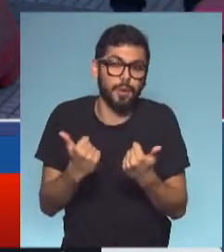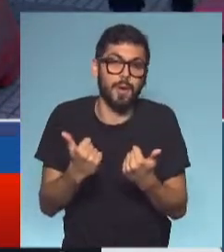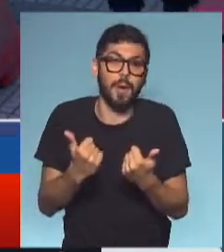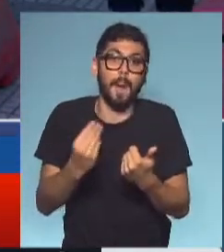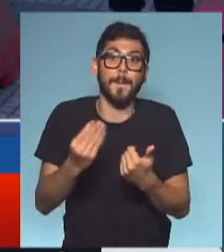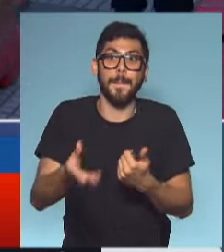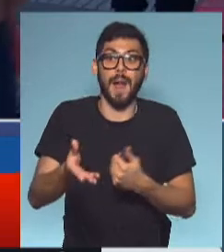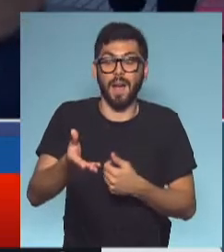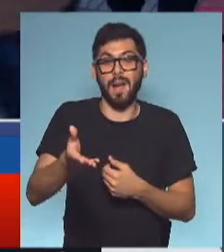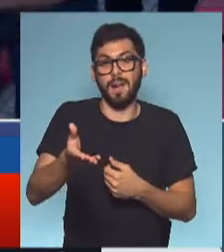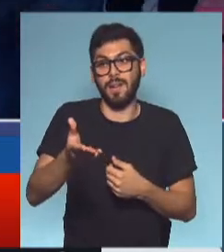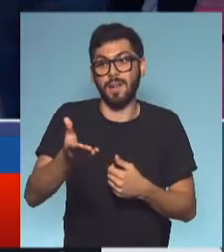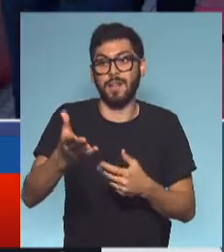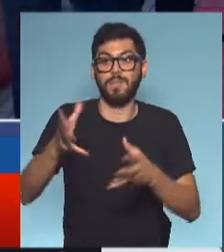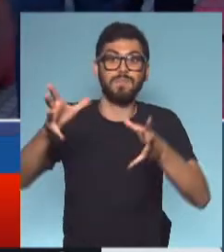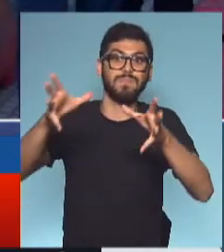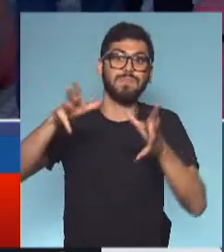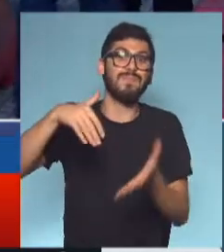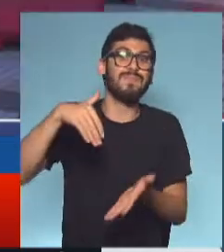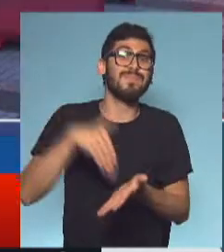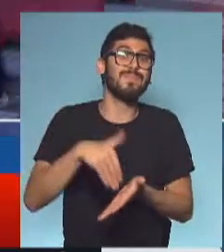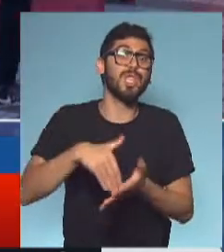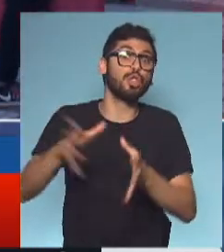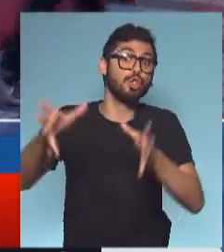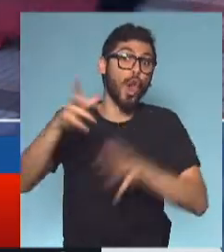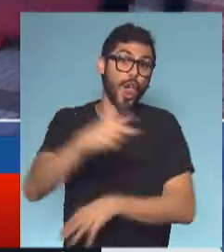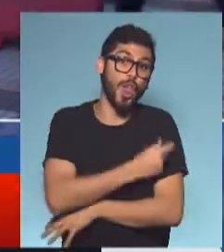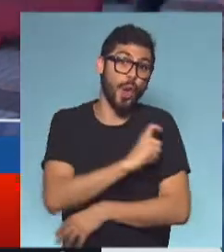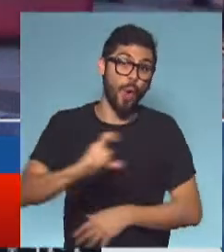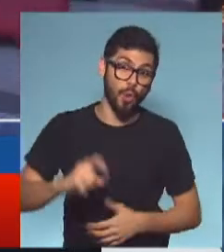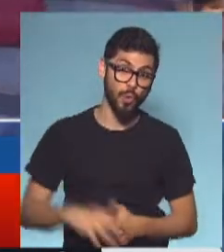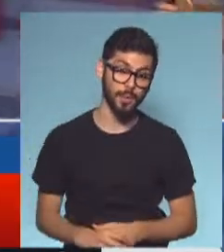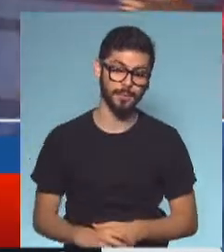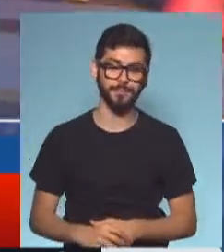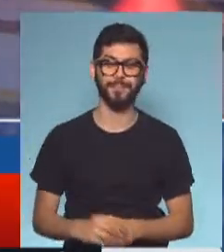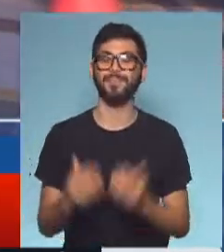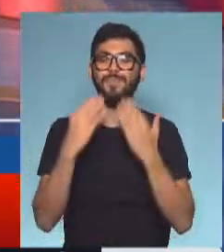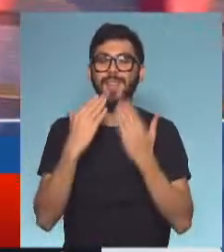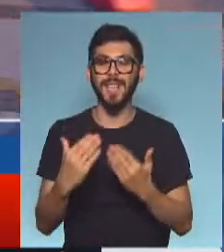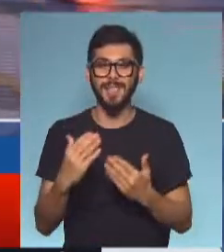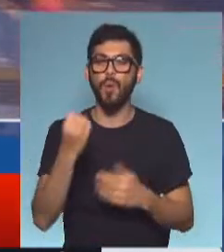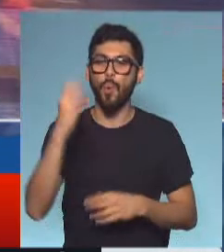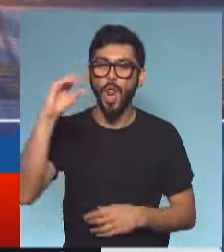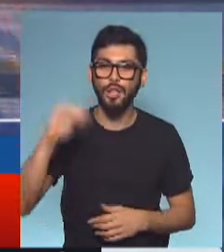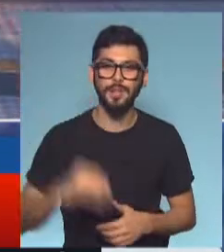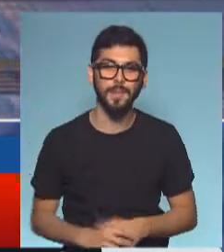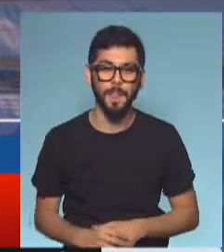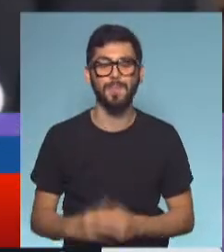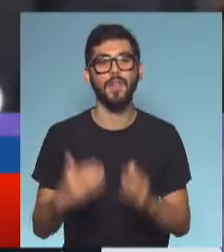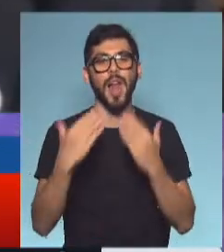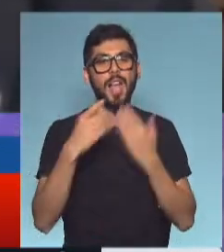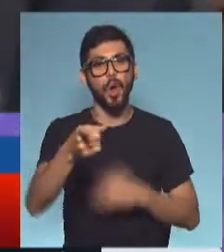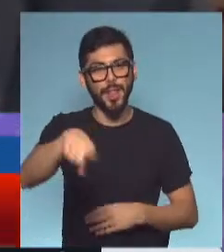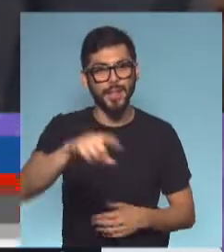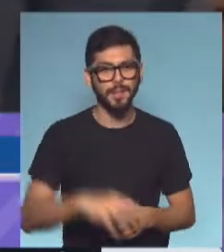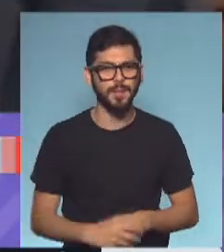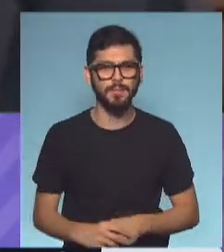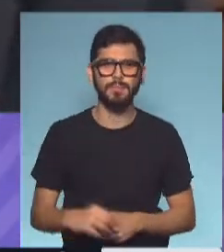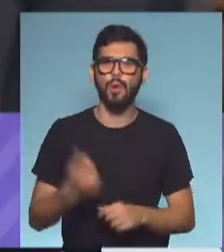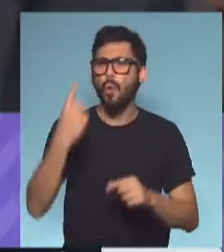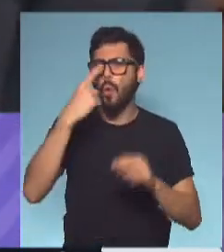esa llegada millonaria de vacunas al país. Muy bien. Carlos Bianco, muchas gracias. Buenas noches. A ustedes, muchas gracias. Tomo una de